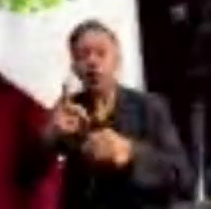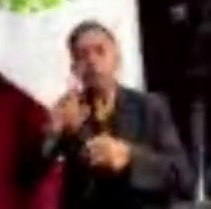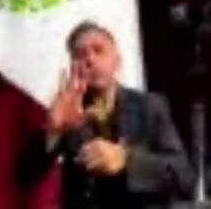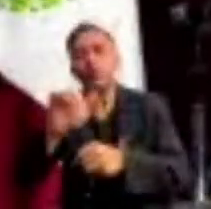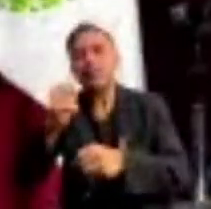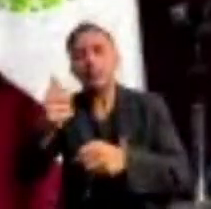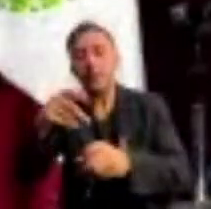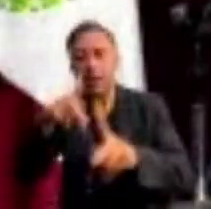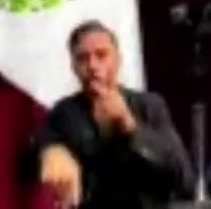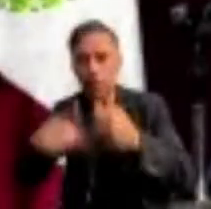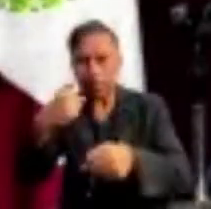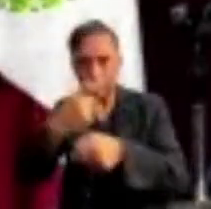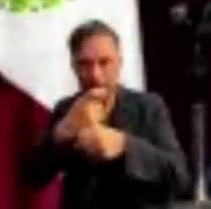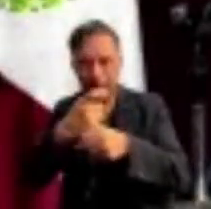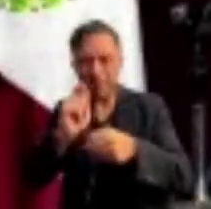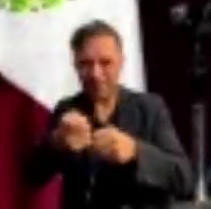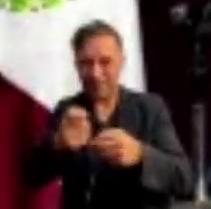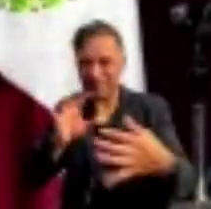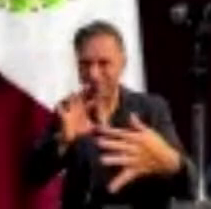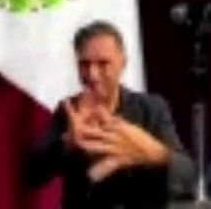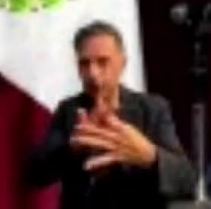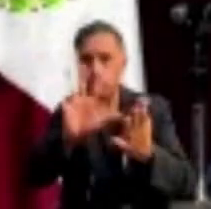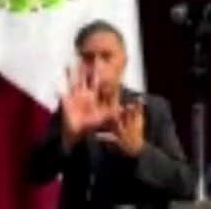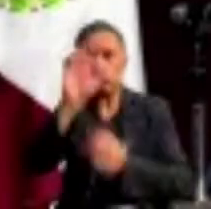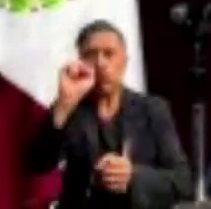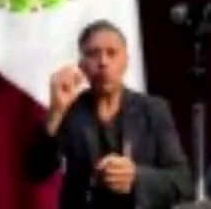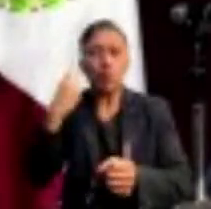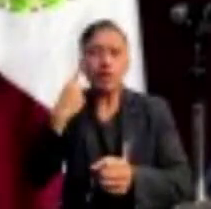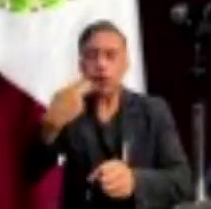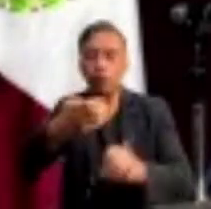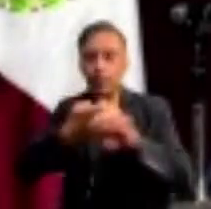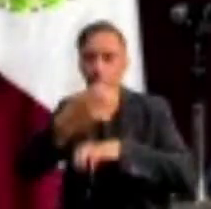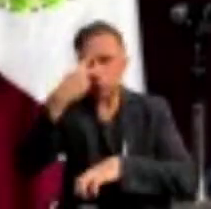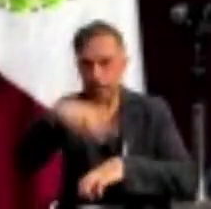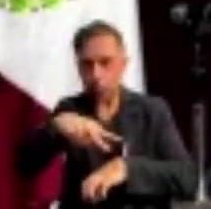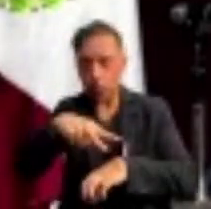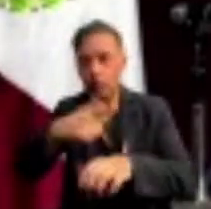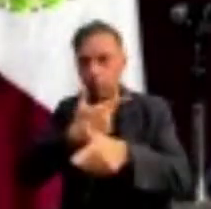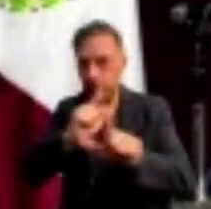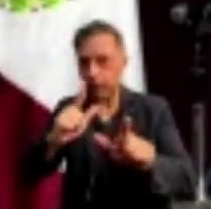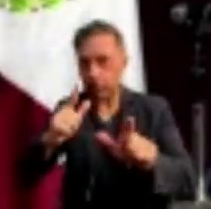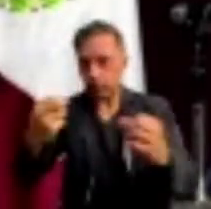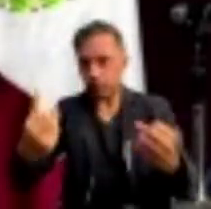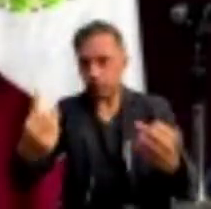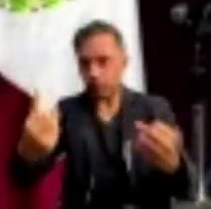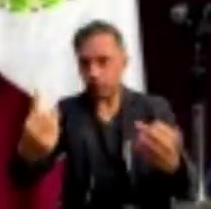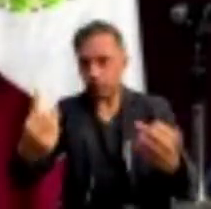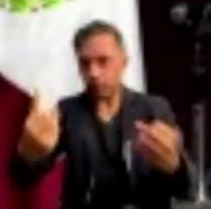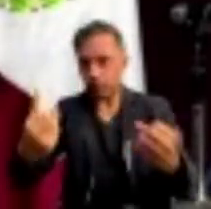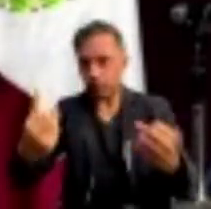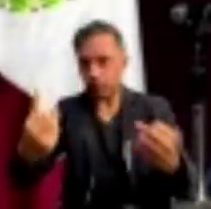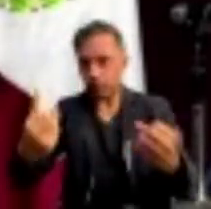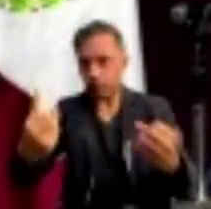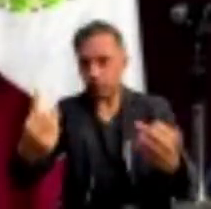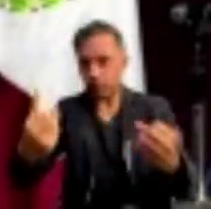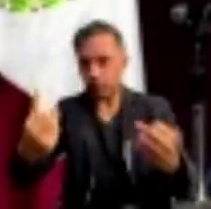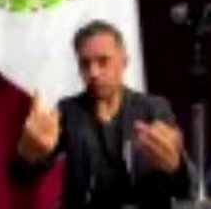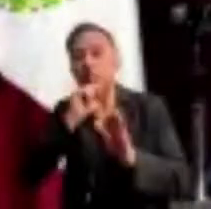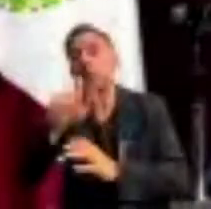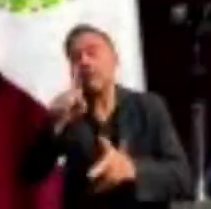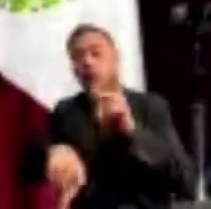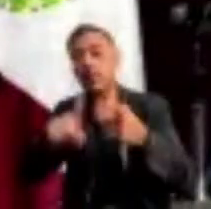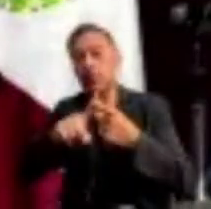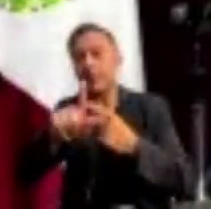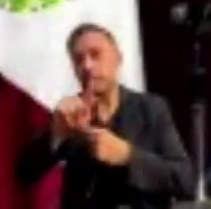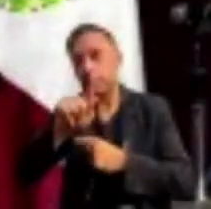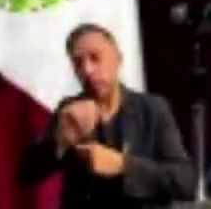de la constitución política del Estado libre y soberano de México así como veintiocho fracción primera setenta y nueve y ochenta y uno de la